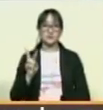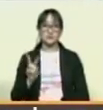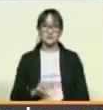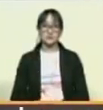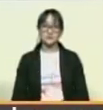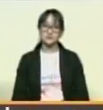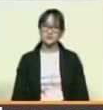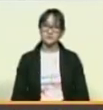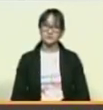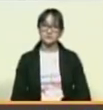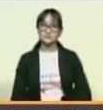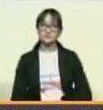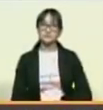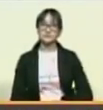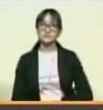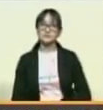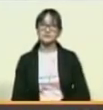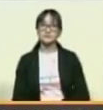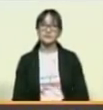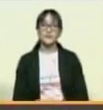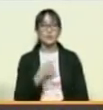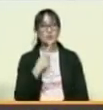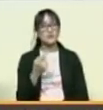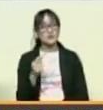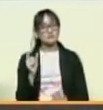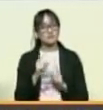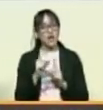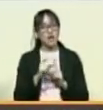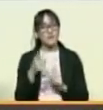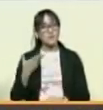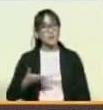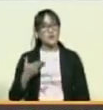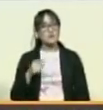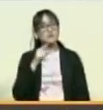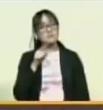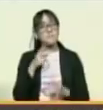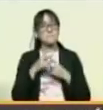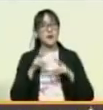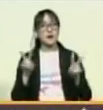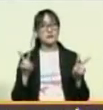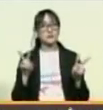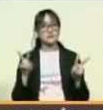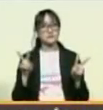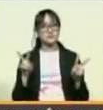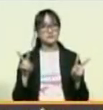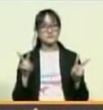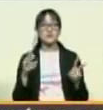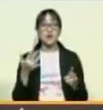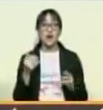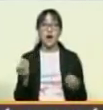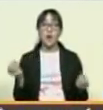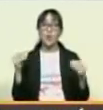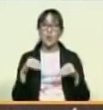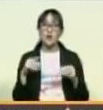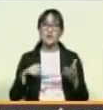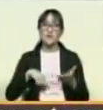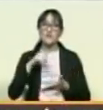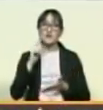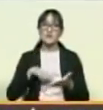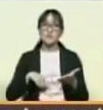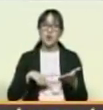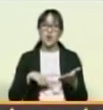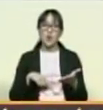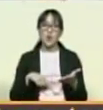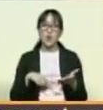ministro, usted ha dicho una palabra clave: paz. Esto, a pesar de que ya se llegó a un acuerdo, se firmó, una parte de la